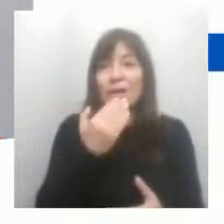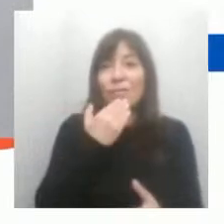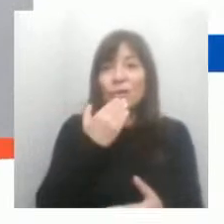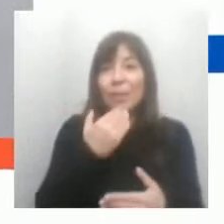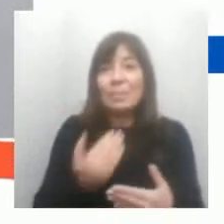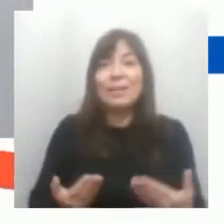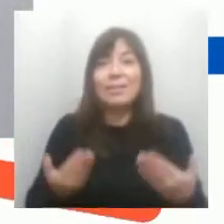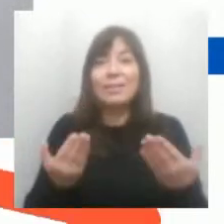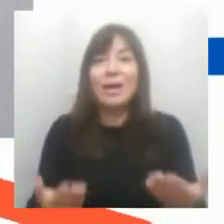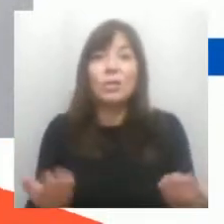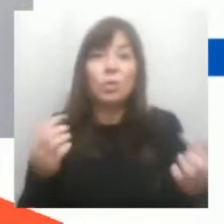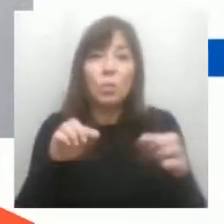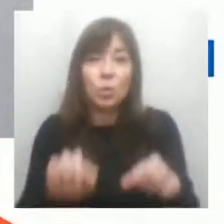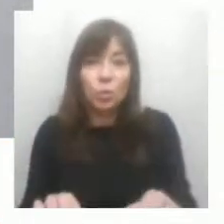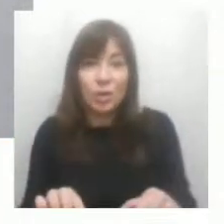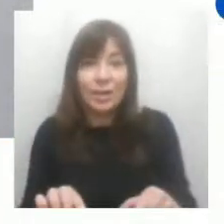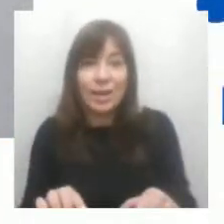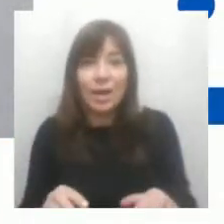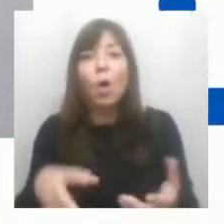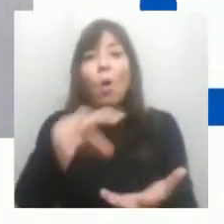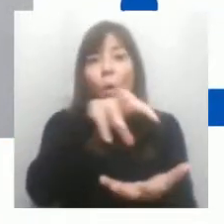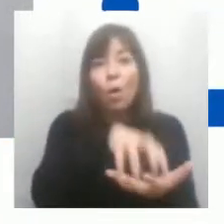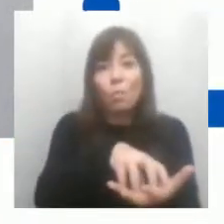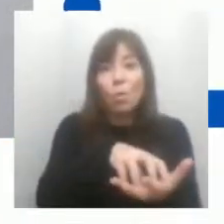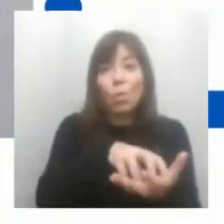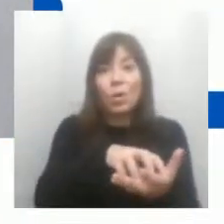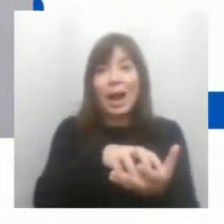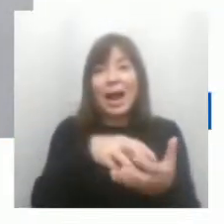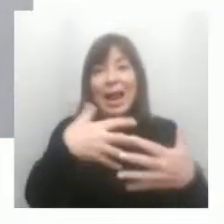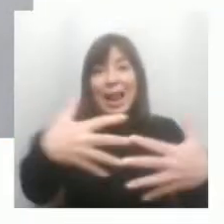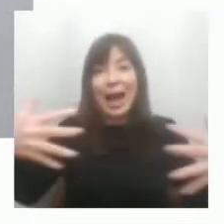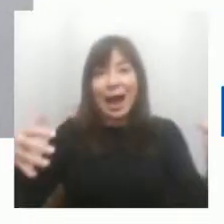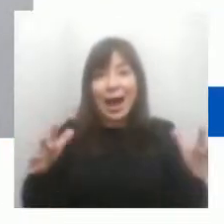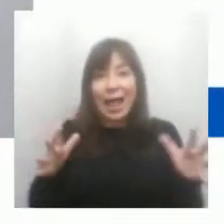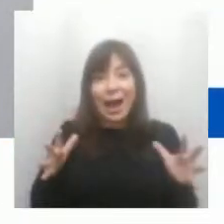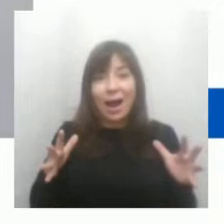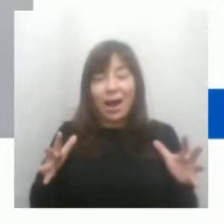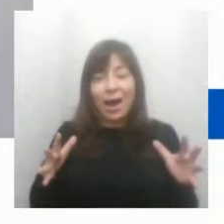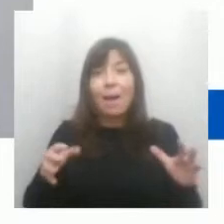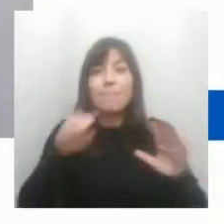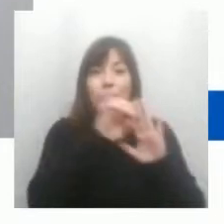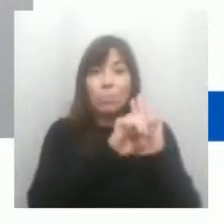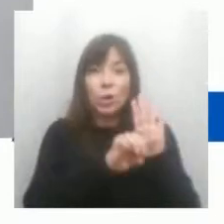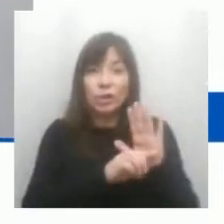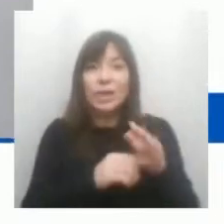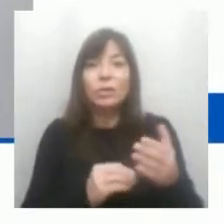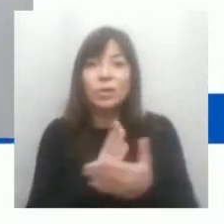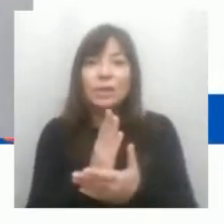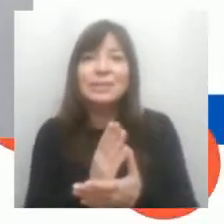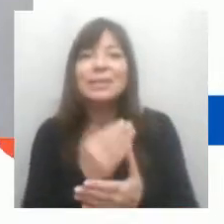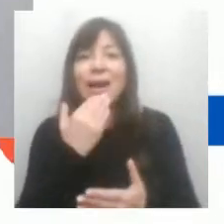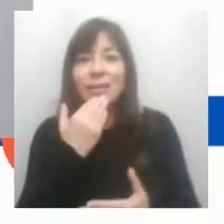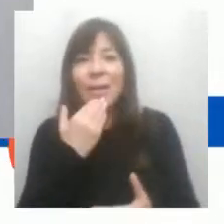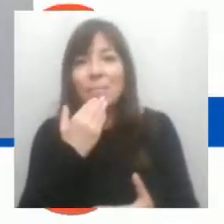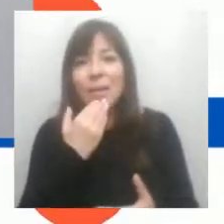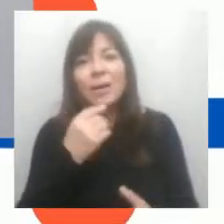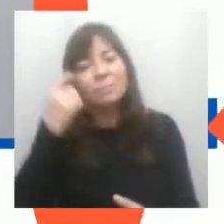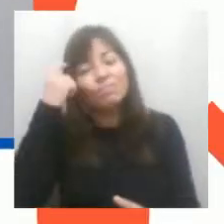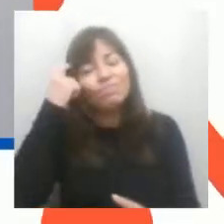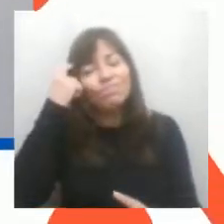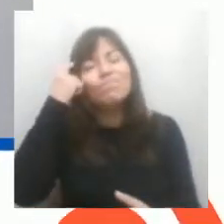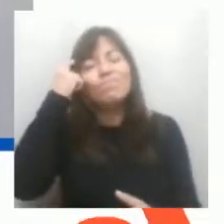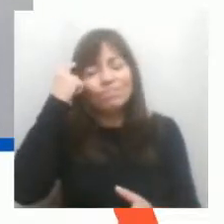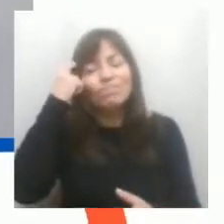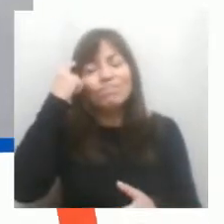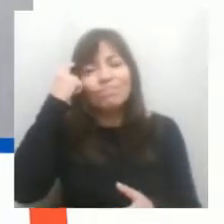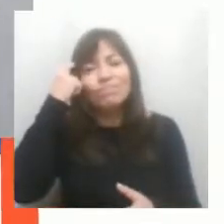oportunidad. Estamos ubicados en la comuna de La Granja. El proyecto inicial consideró esto para también acercar la cultura a la zona sur de Santiago,